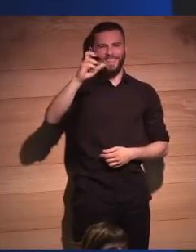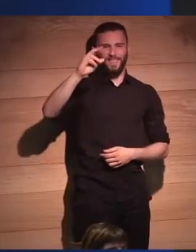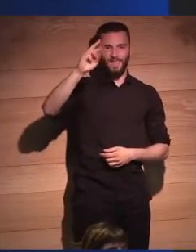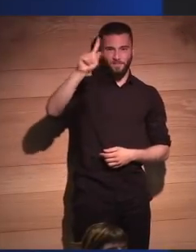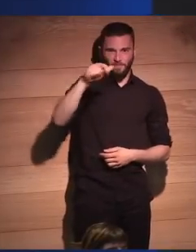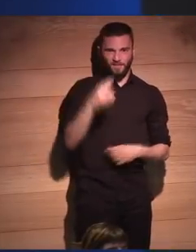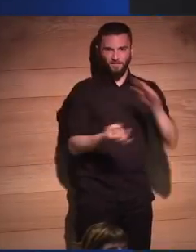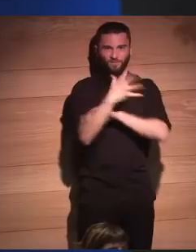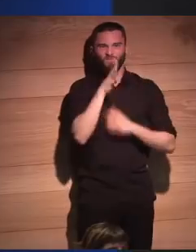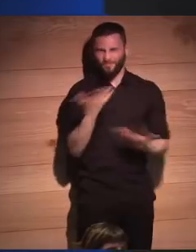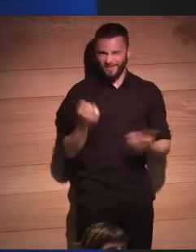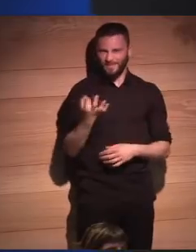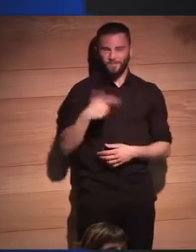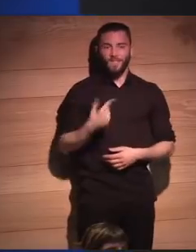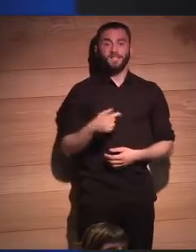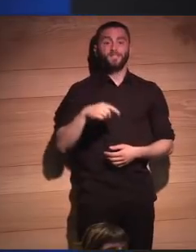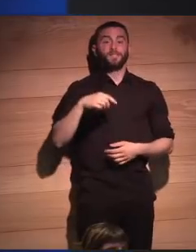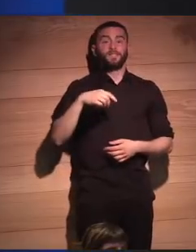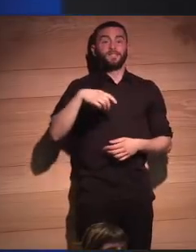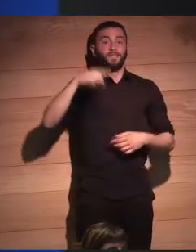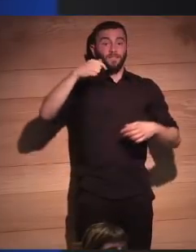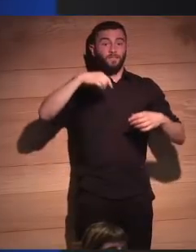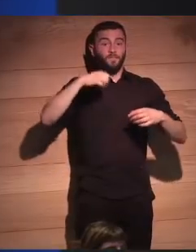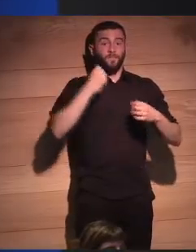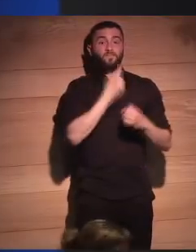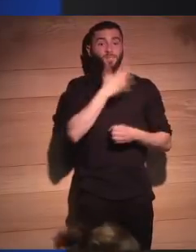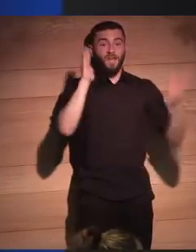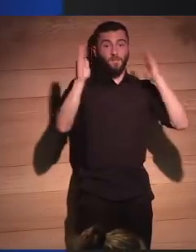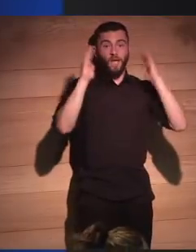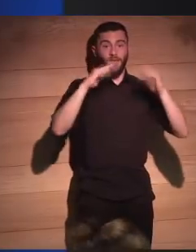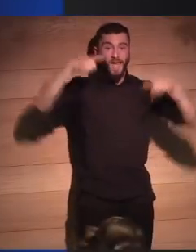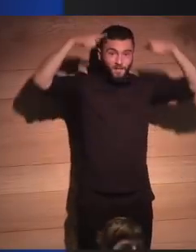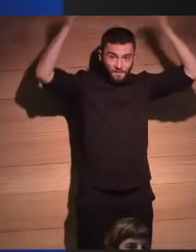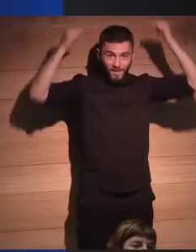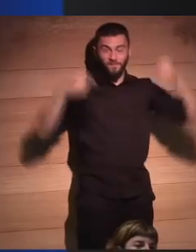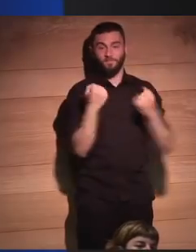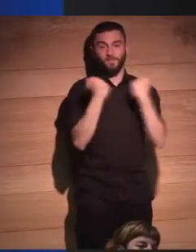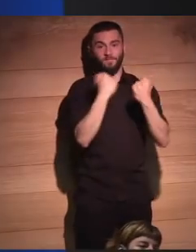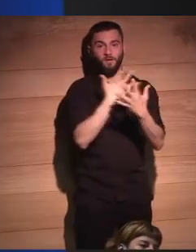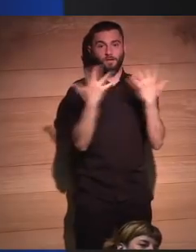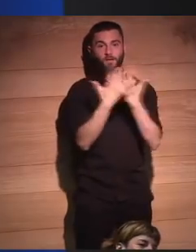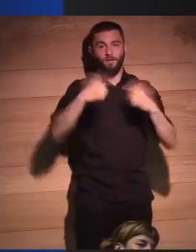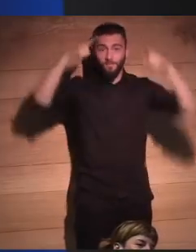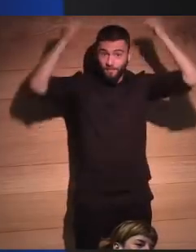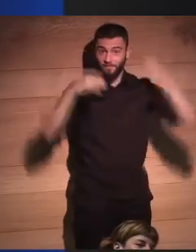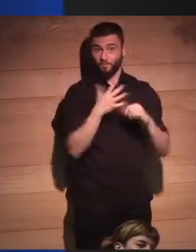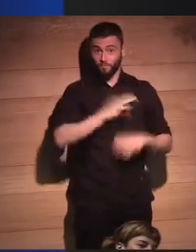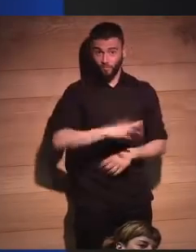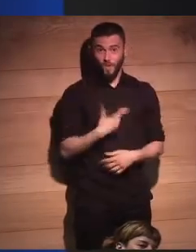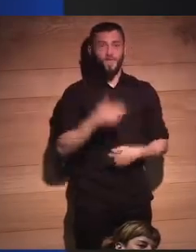existía Superman? ¿Hay primavera en Gotham alguna vez? ¿Es híbrido el Batmóvil? ¿Cuándo duerme